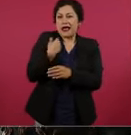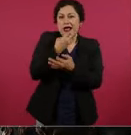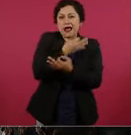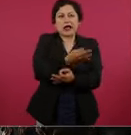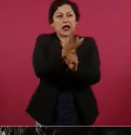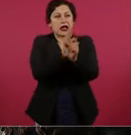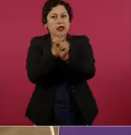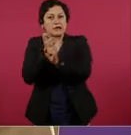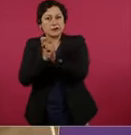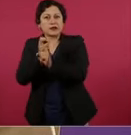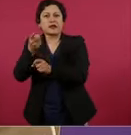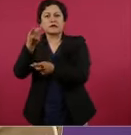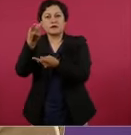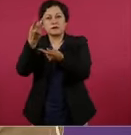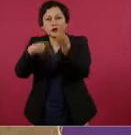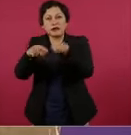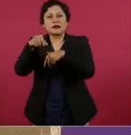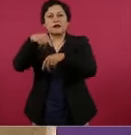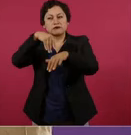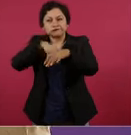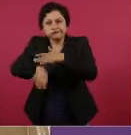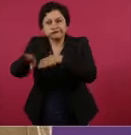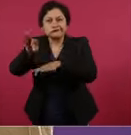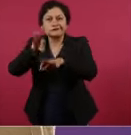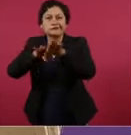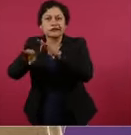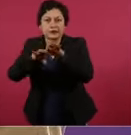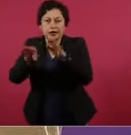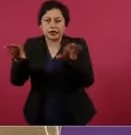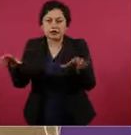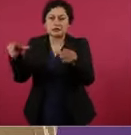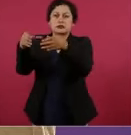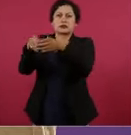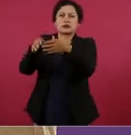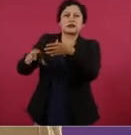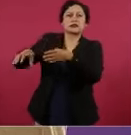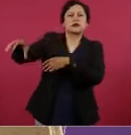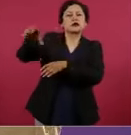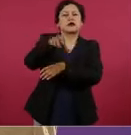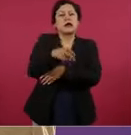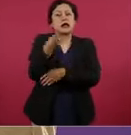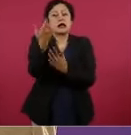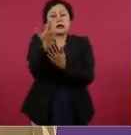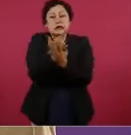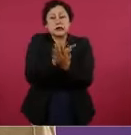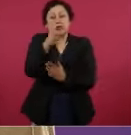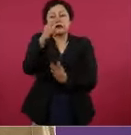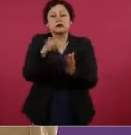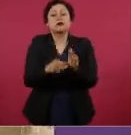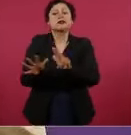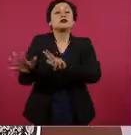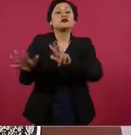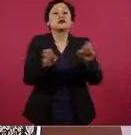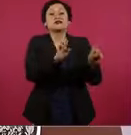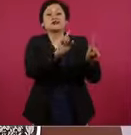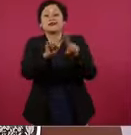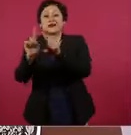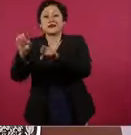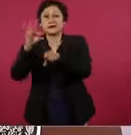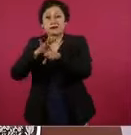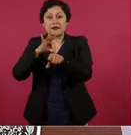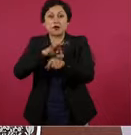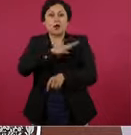los de un núcleo. Ahí se han sumado más de 2.800 médicas y médicos generales a esos